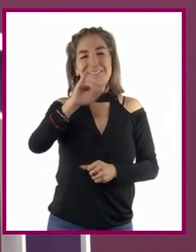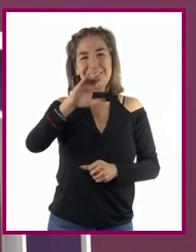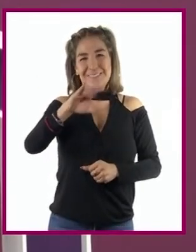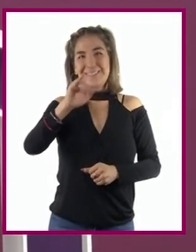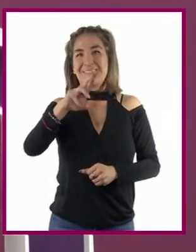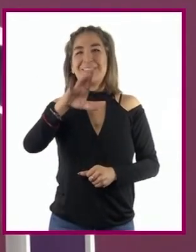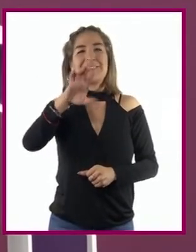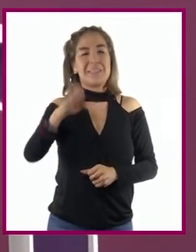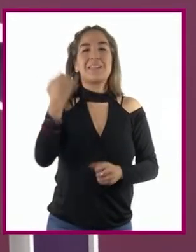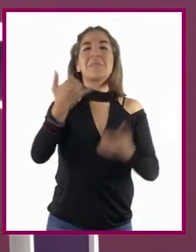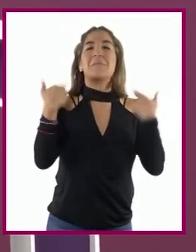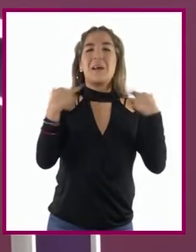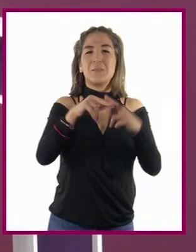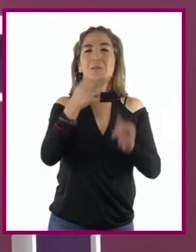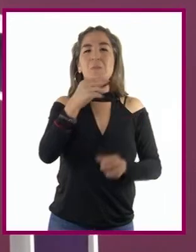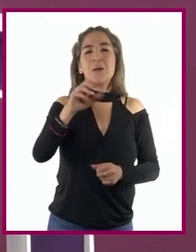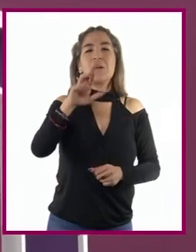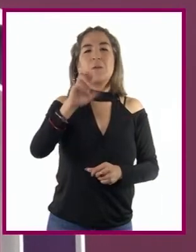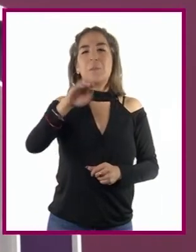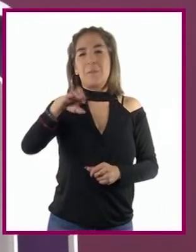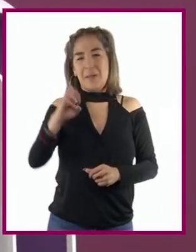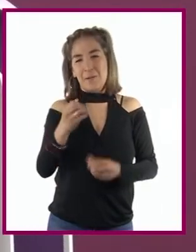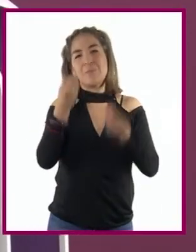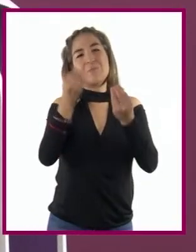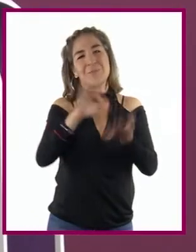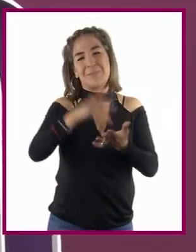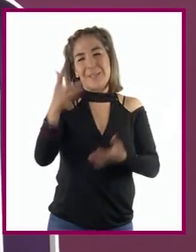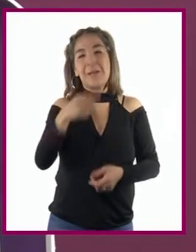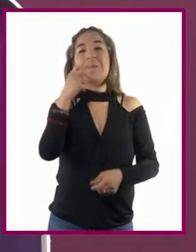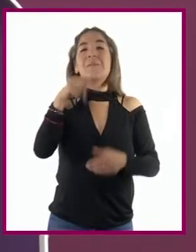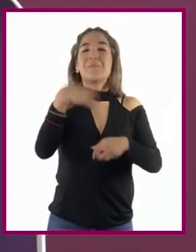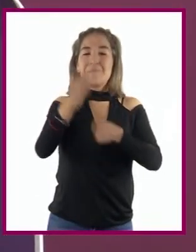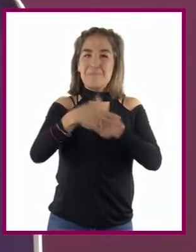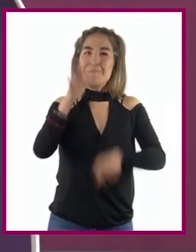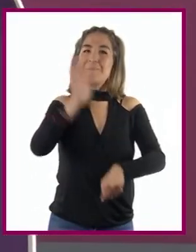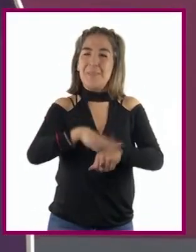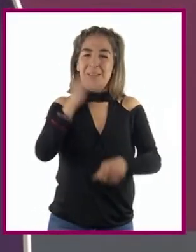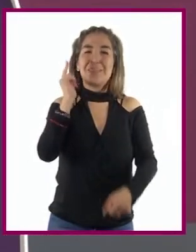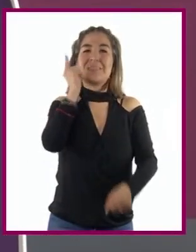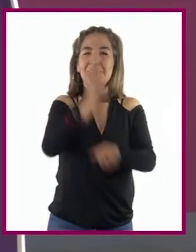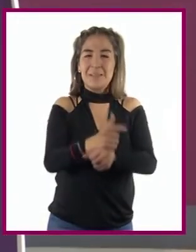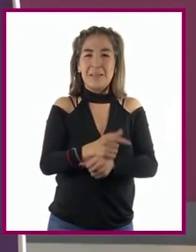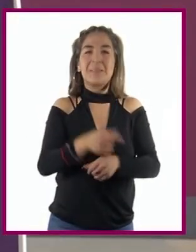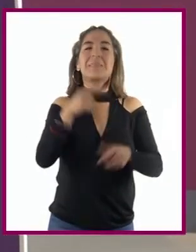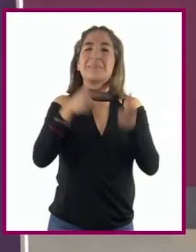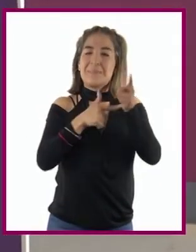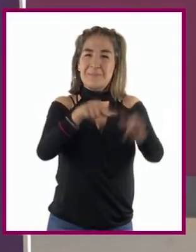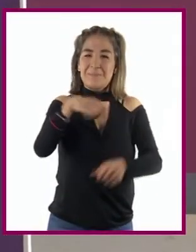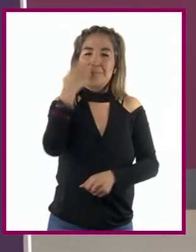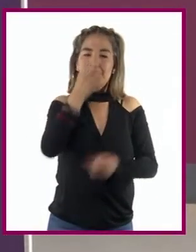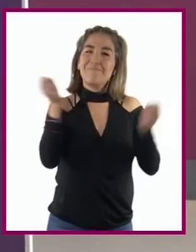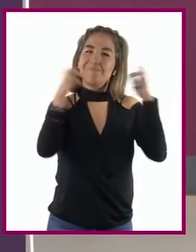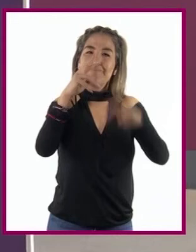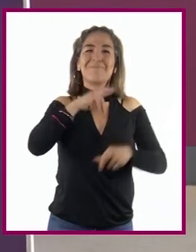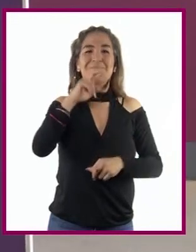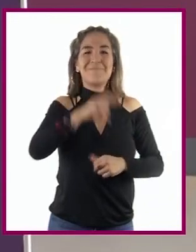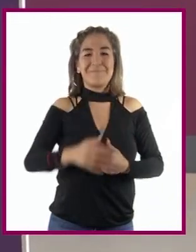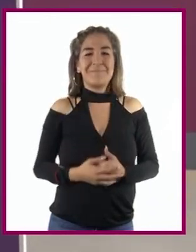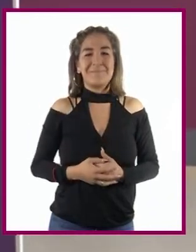por acompañarnos. Aún nos queda mucho por descubrir. Sigan adelante con este ciclo escolar. ¡Nos vemos